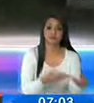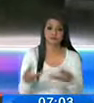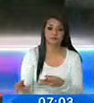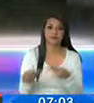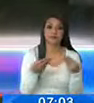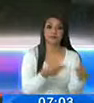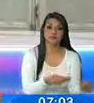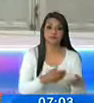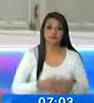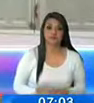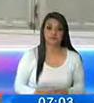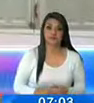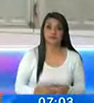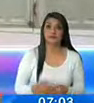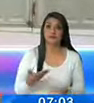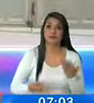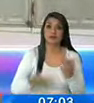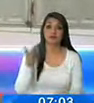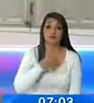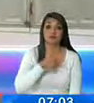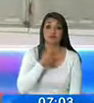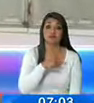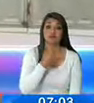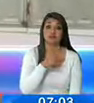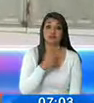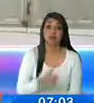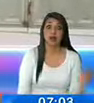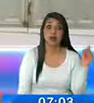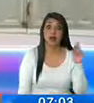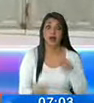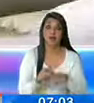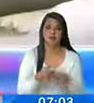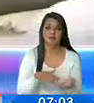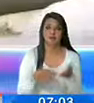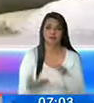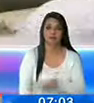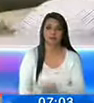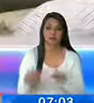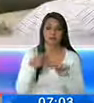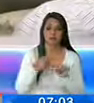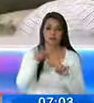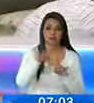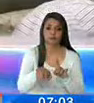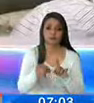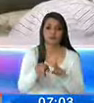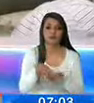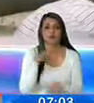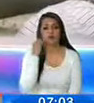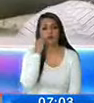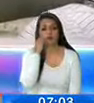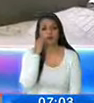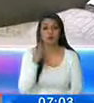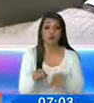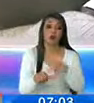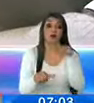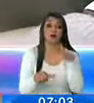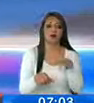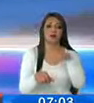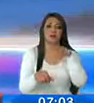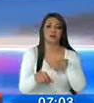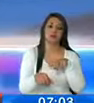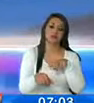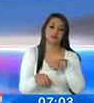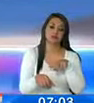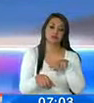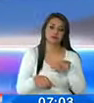caso, aparentemente, como que bebieron hasta encontrar la muerte. El uno se quedó dormido en el asiento del copiloto, el segundo en la parte posterior.